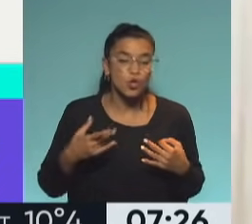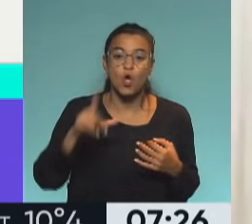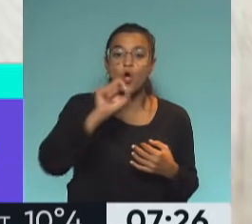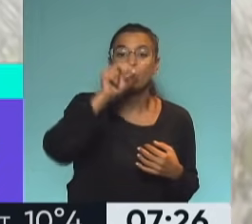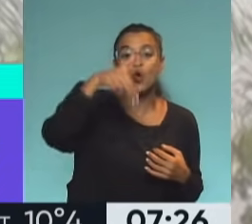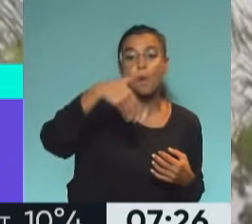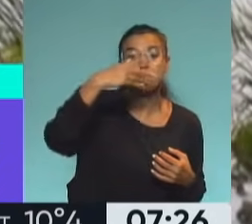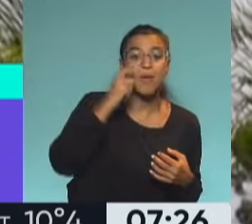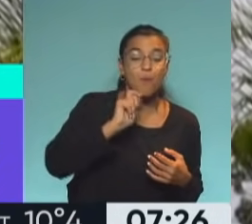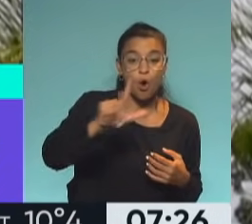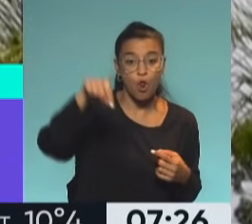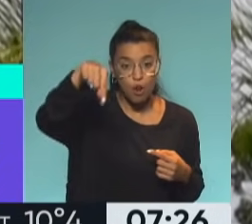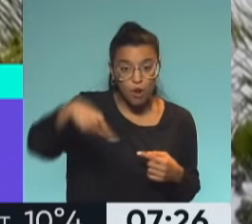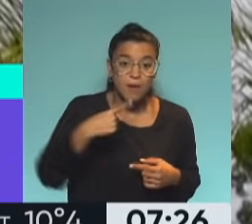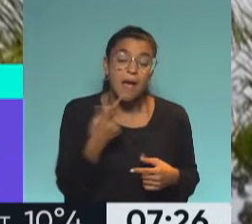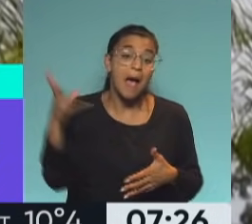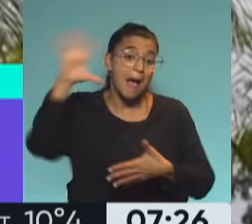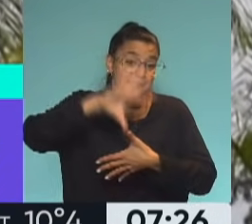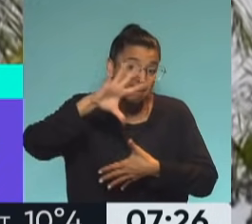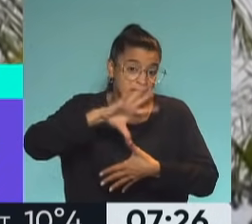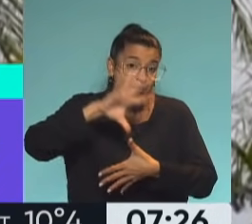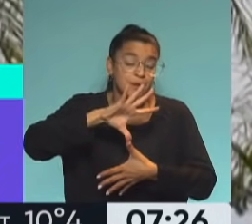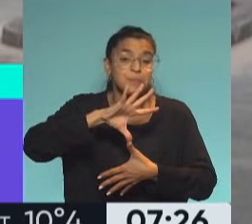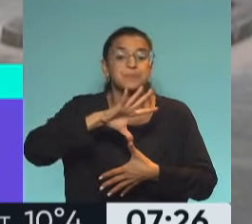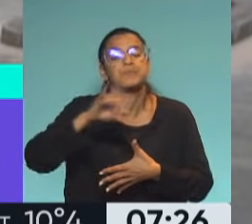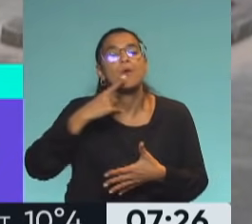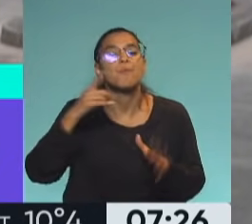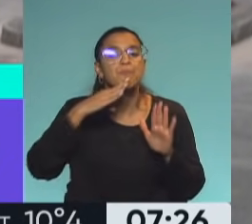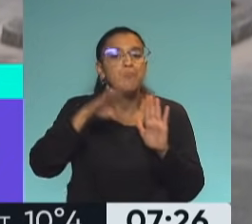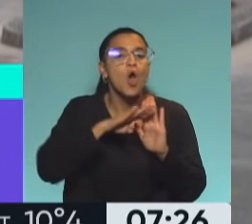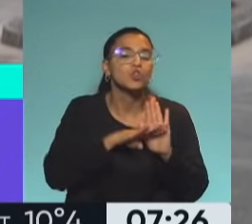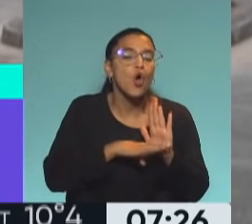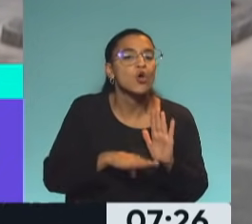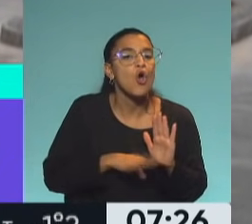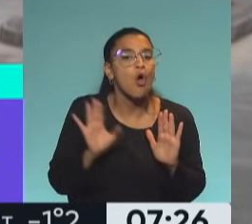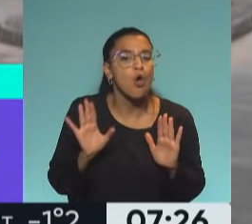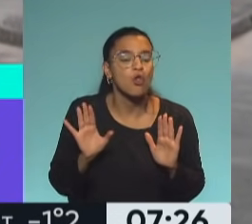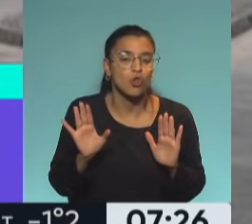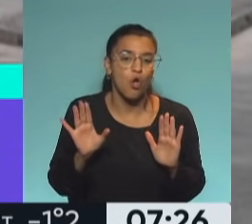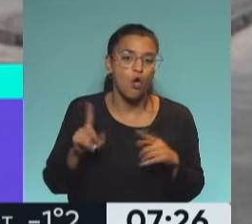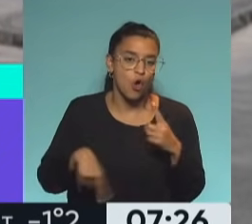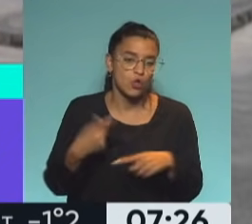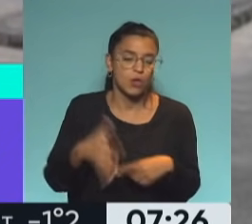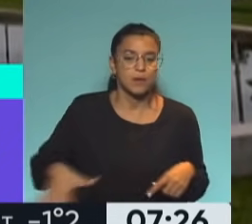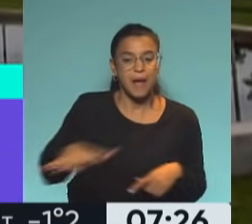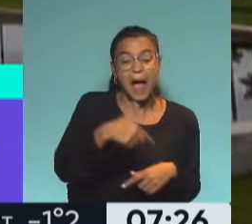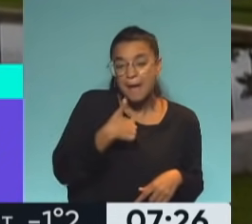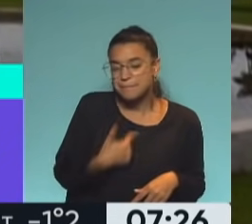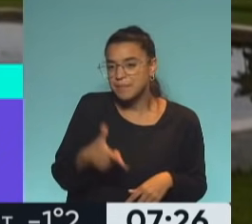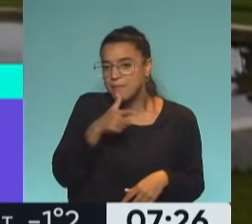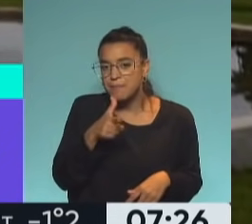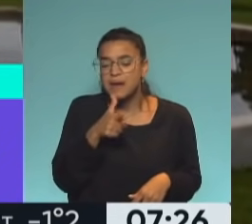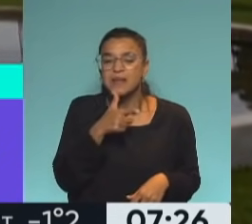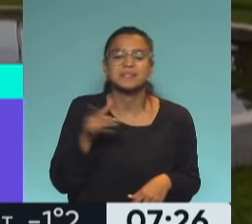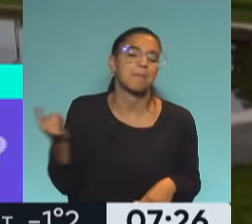Conmebol había implantado en América protocolos que siguieron en toda la región. A ver, Gallego, a mí me parece de